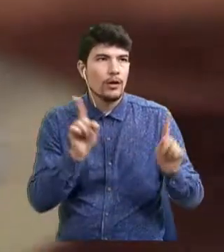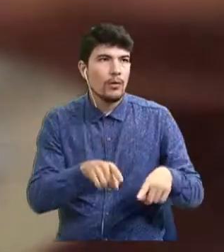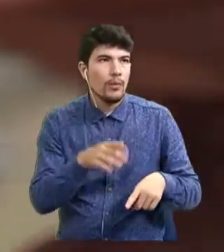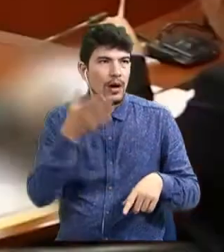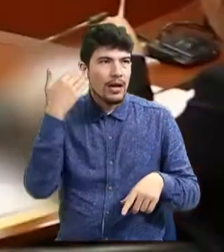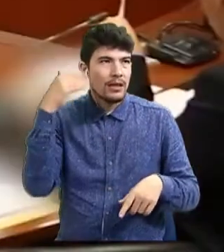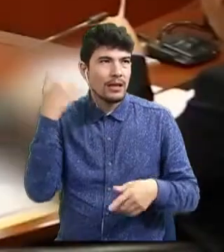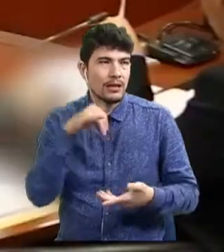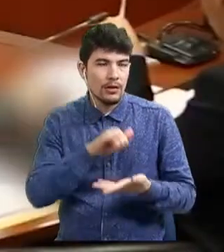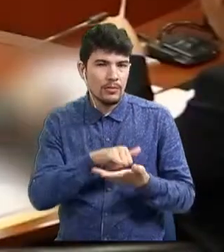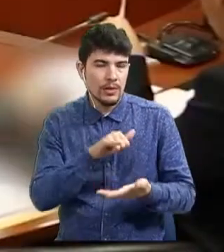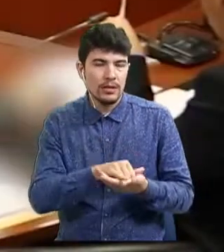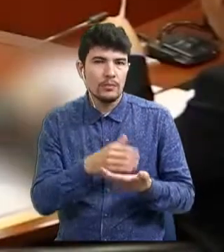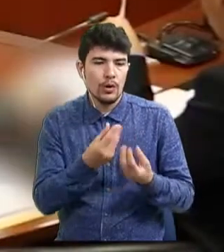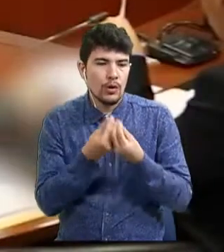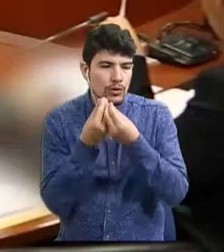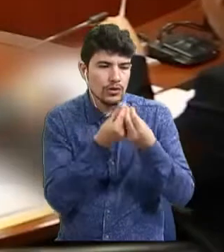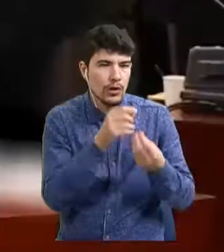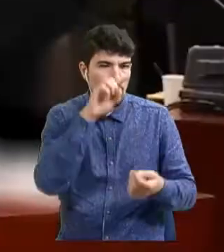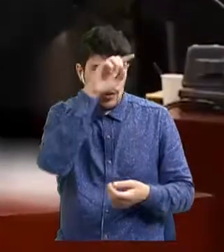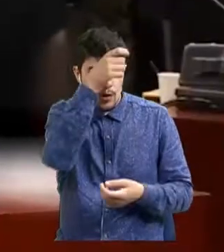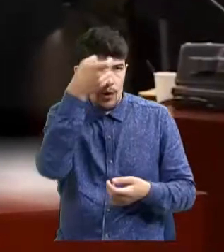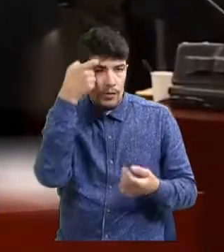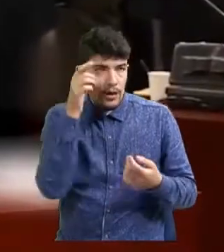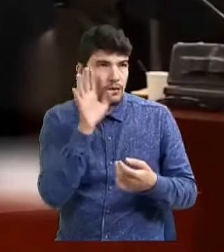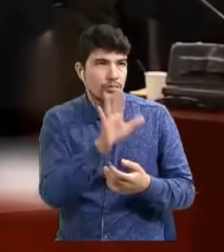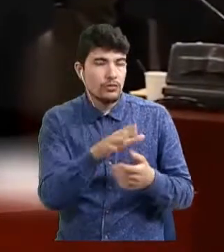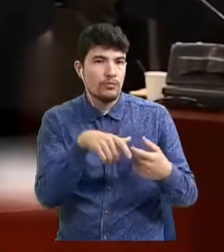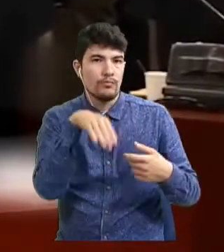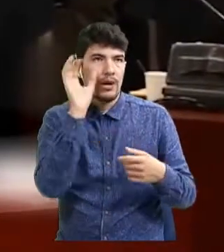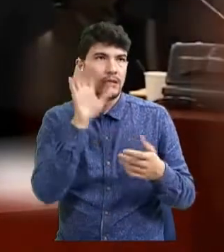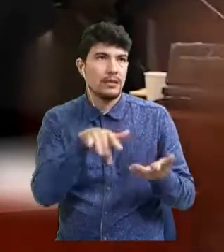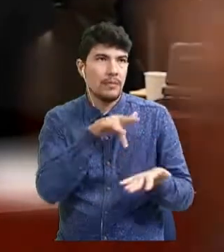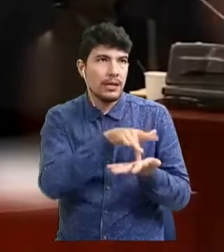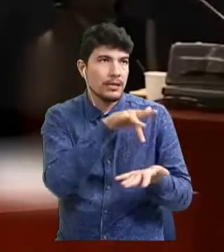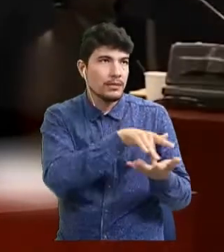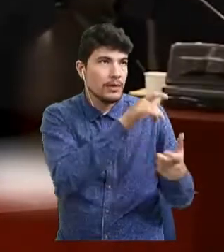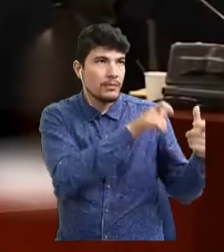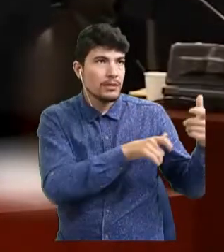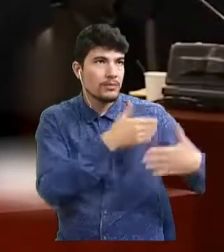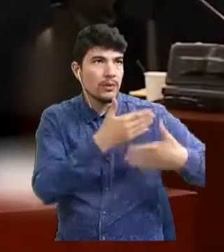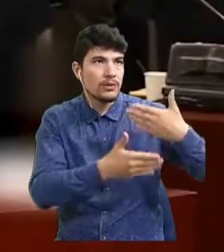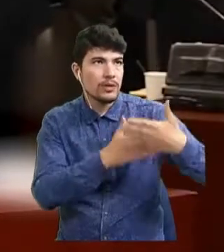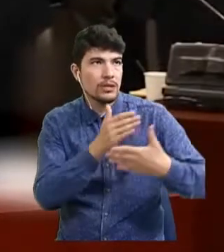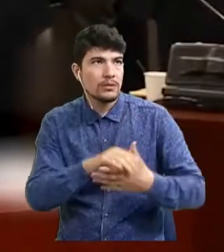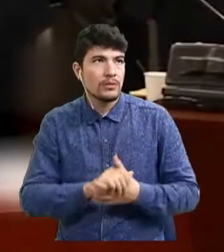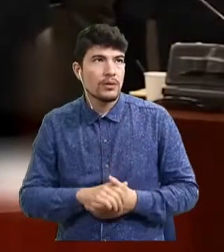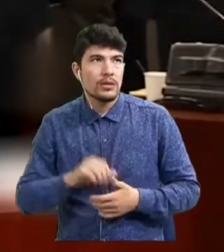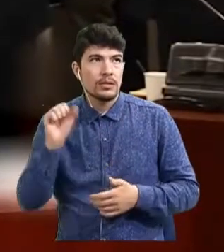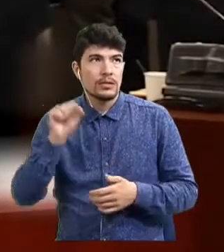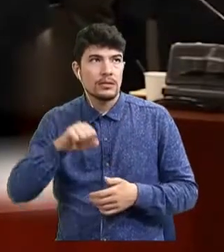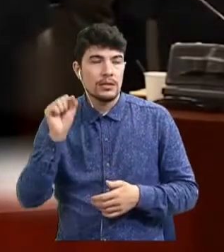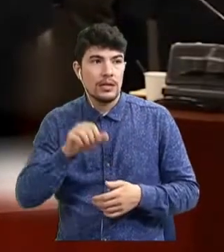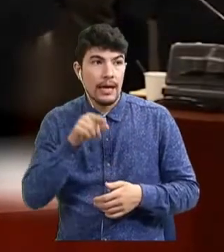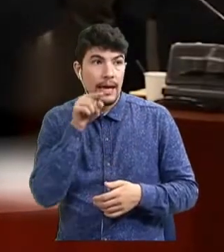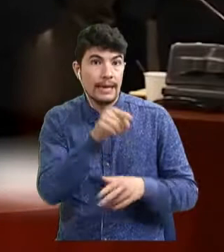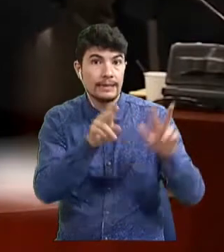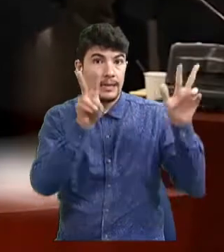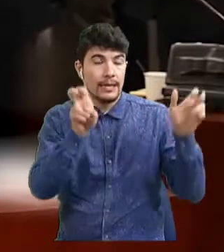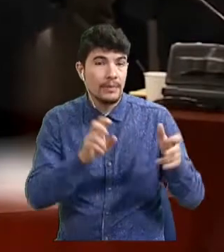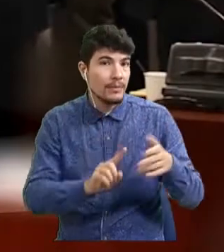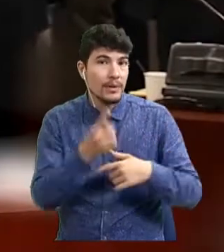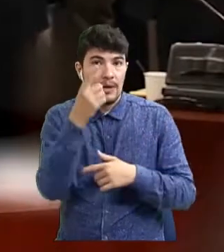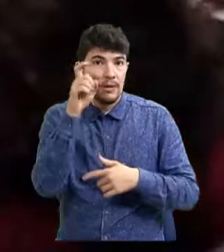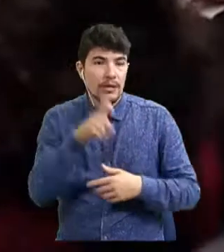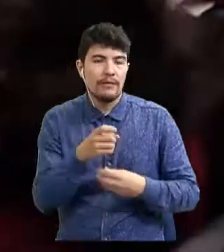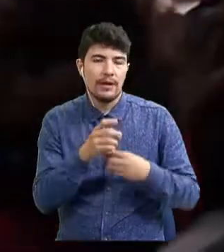hecho anteriormente, el Consejo de Gobierno, donde es un poco más participativo. Es decir, sobre ese tema, primero